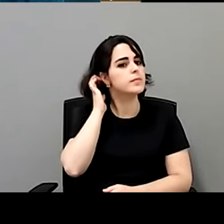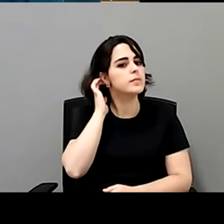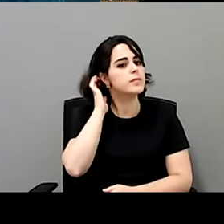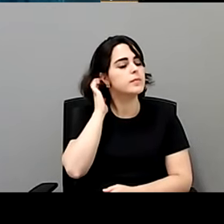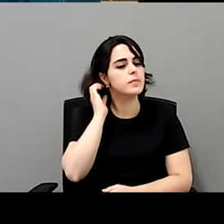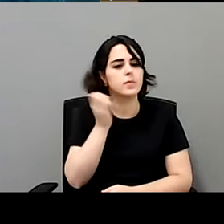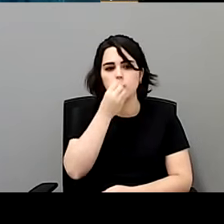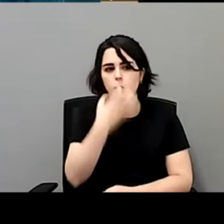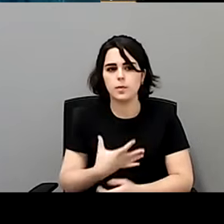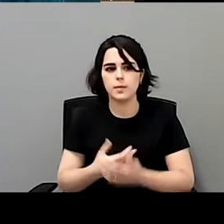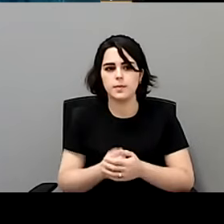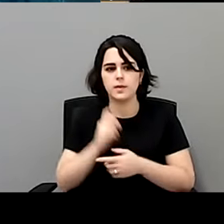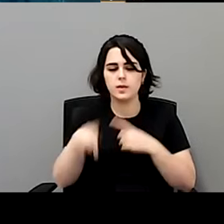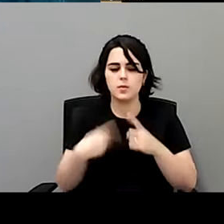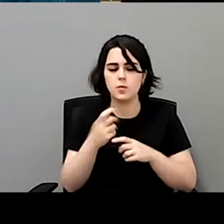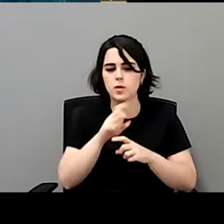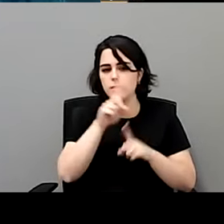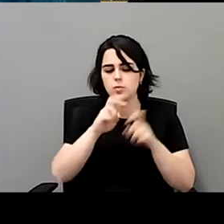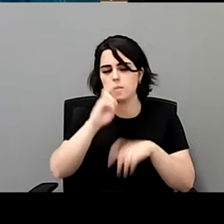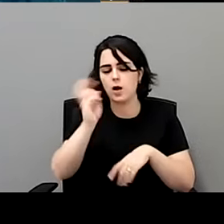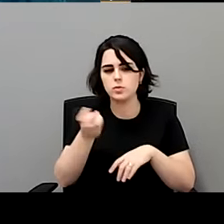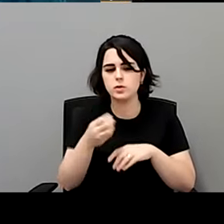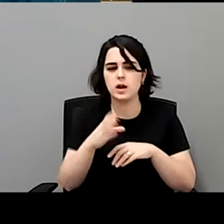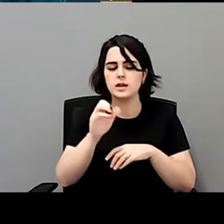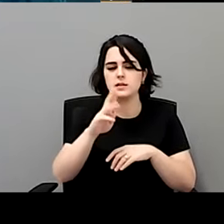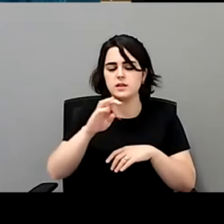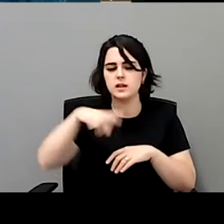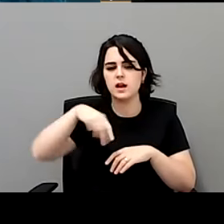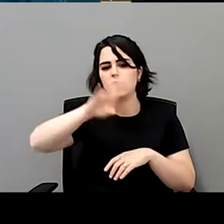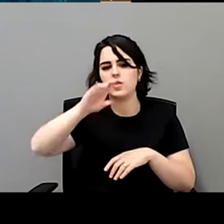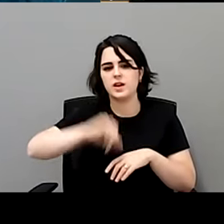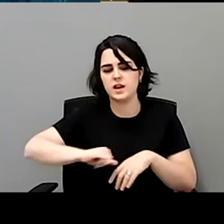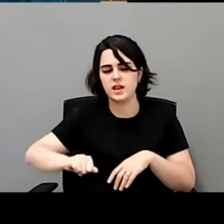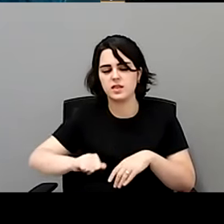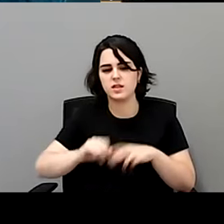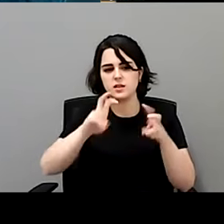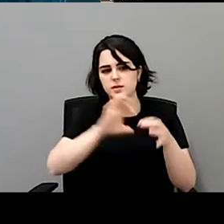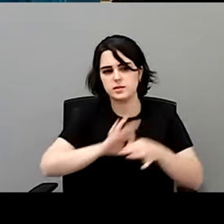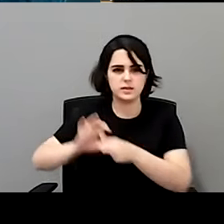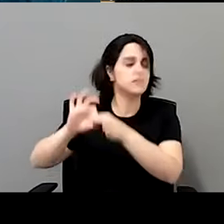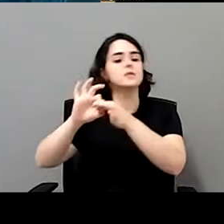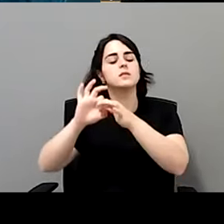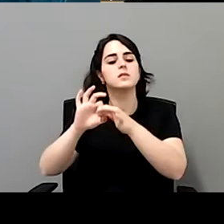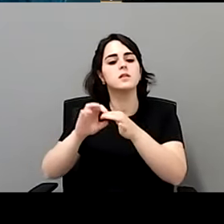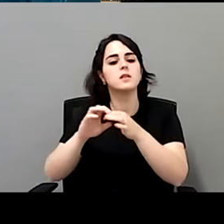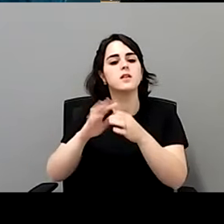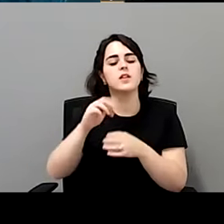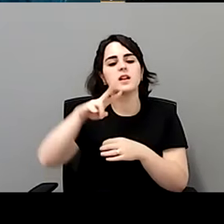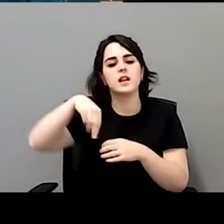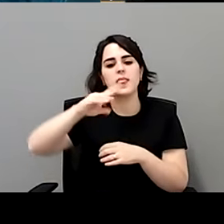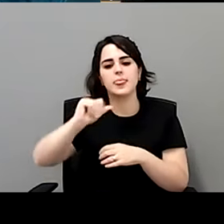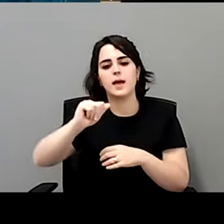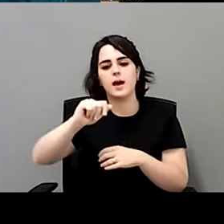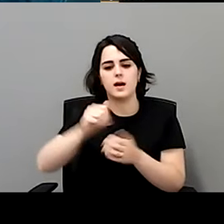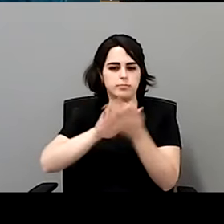Muy bien. Luego tenemos otra pregunta también de Cristina Rodríguez, al hilo de lo que plantea Fernanda de la